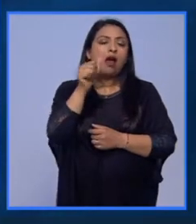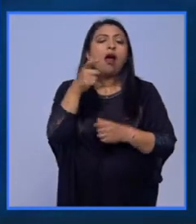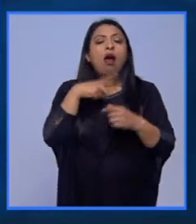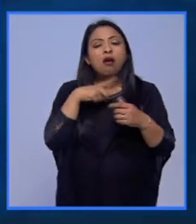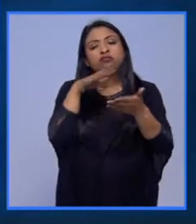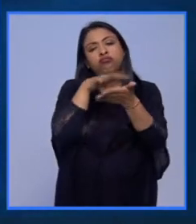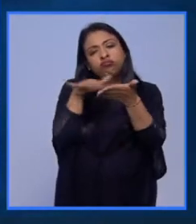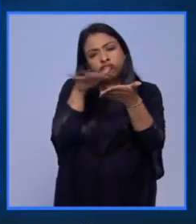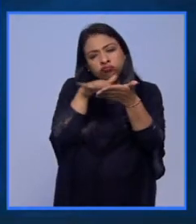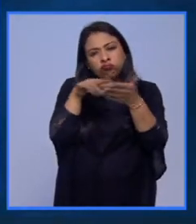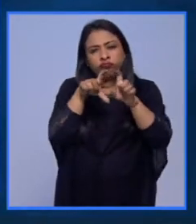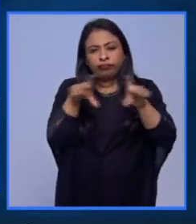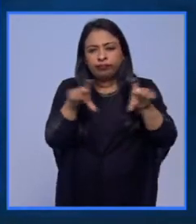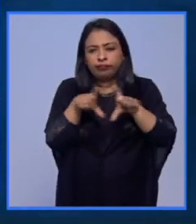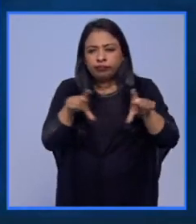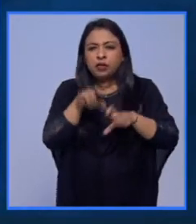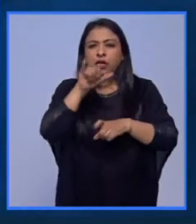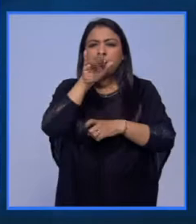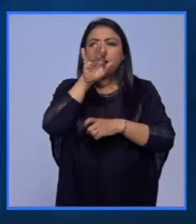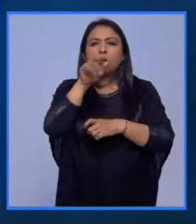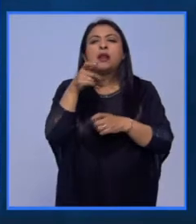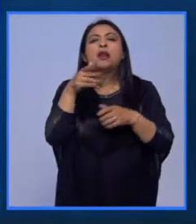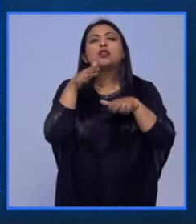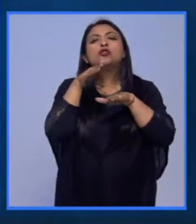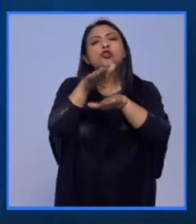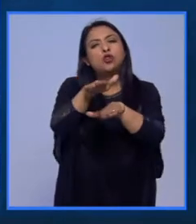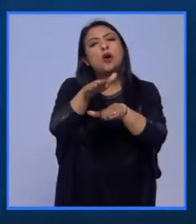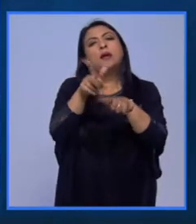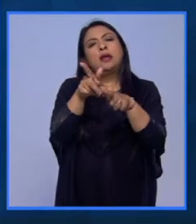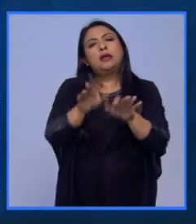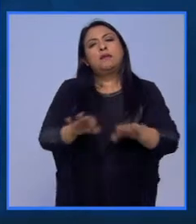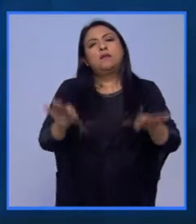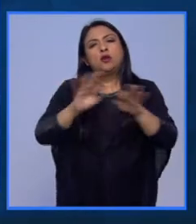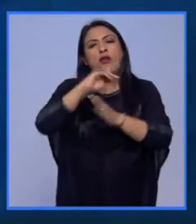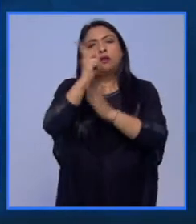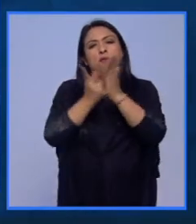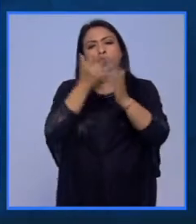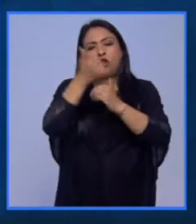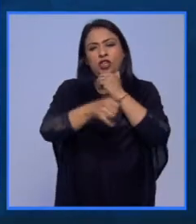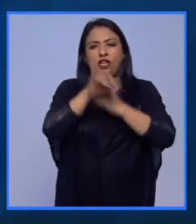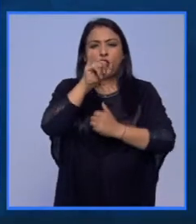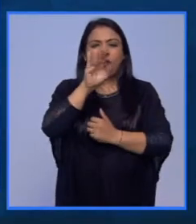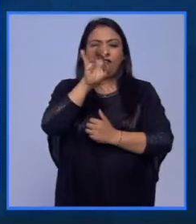textos iberoamericanos creados en el marco de ese importante proyecto Iberescena.